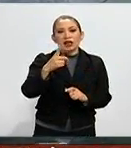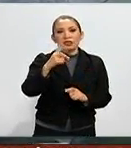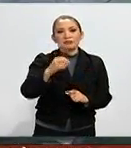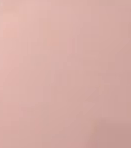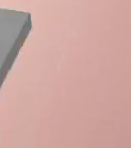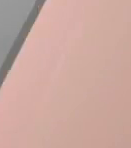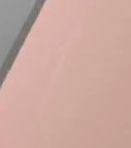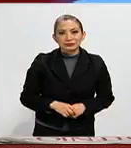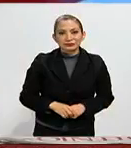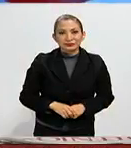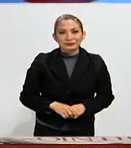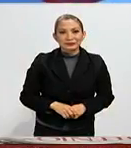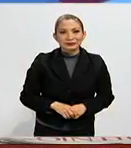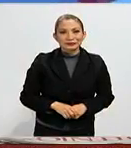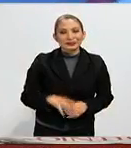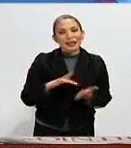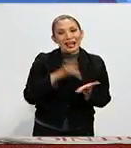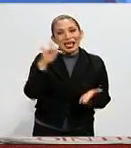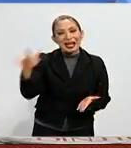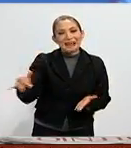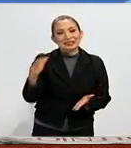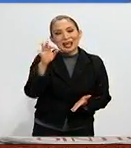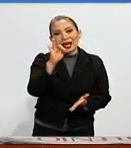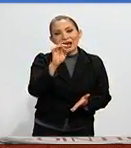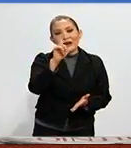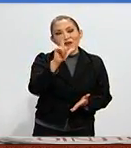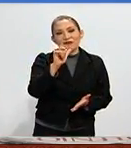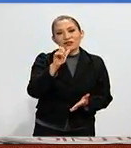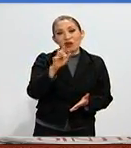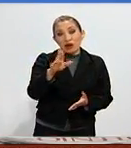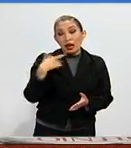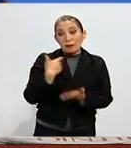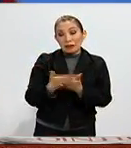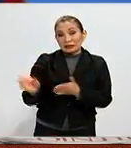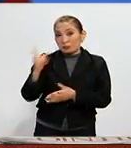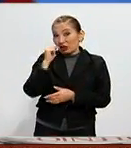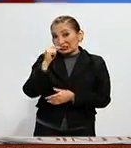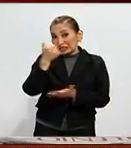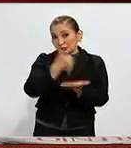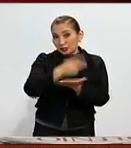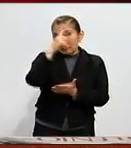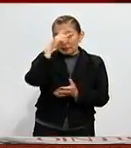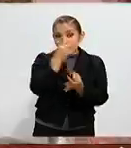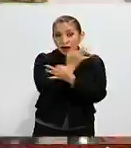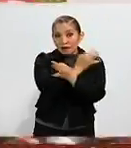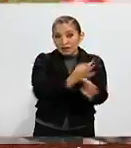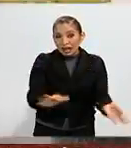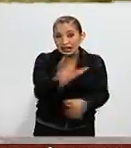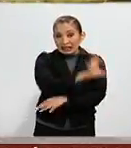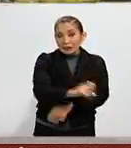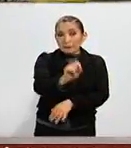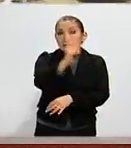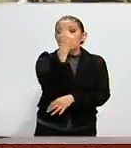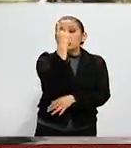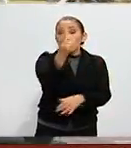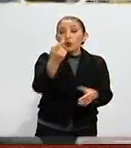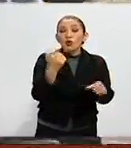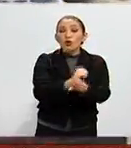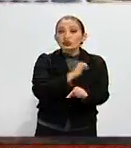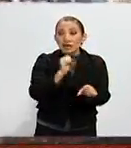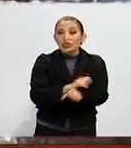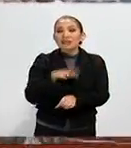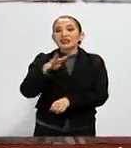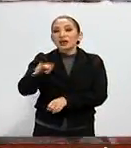Hurtado. Gracias, Flor. Por su parte, la Policía Capitalina de la Ciudad de México informó que 521 automóviles y